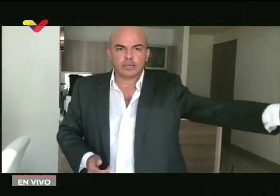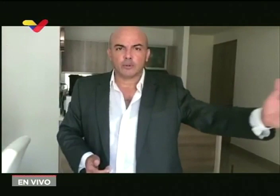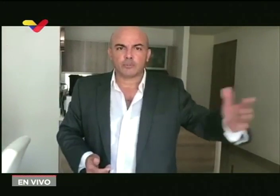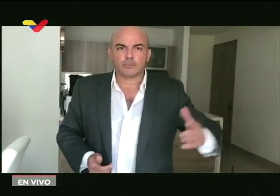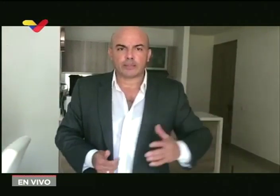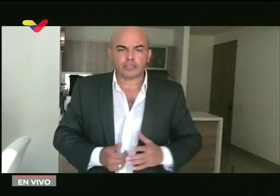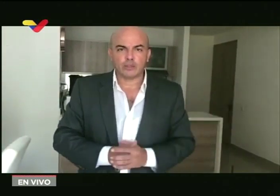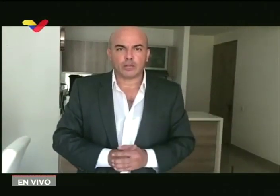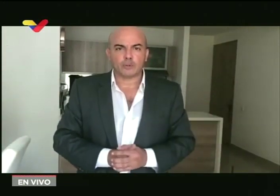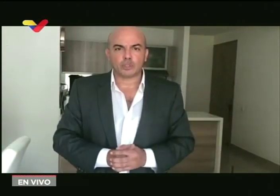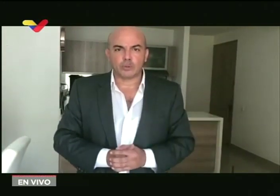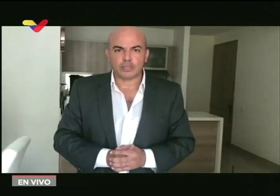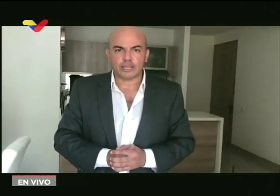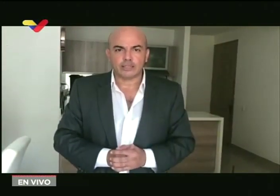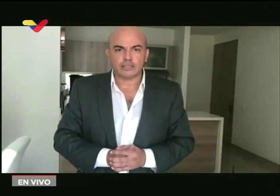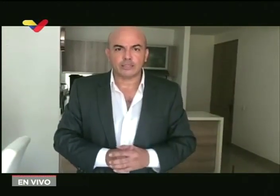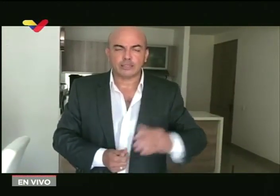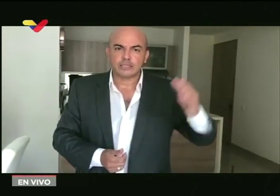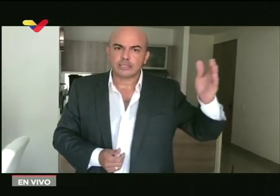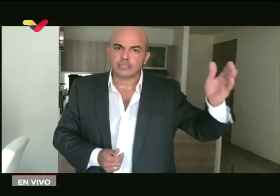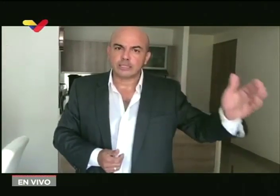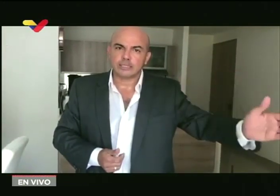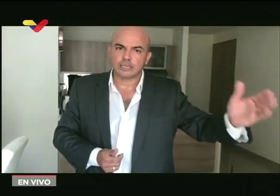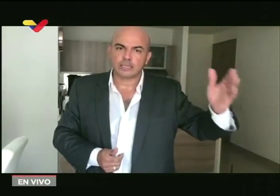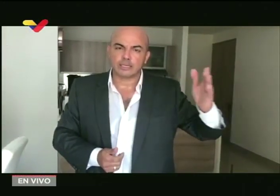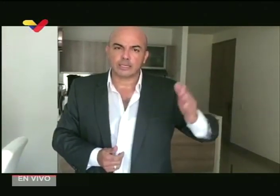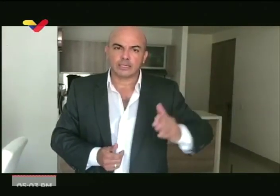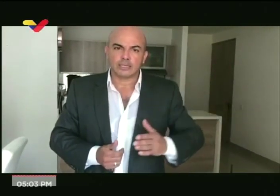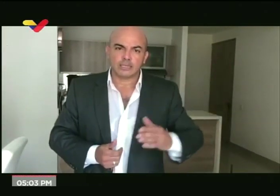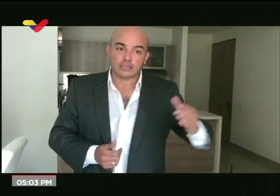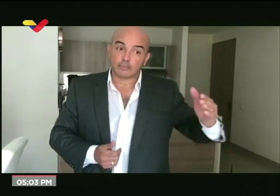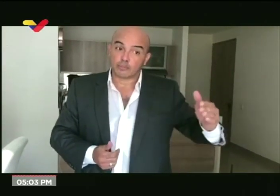venezolanos hemos perdido la posibilidad